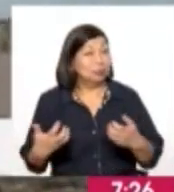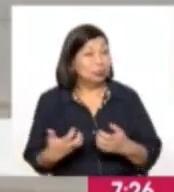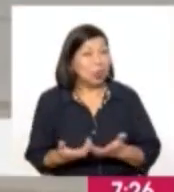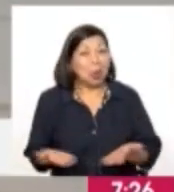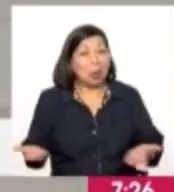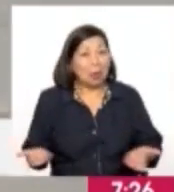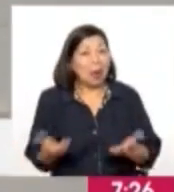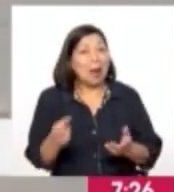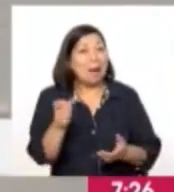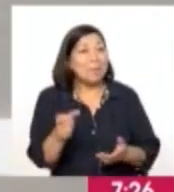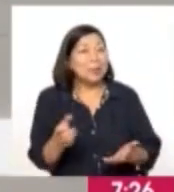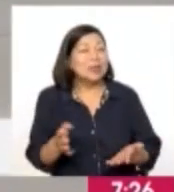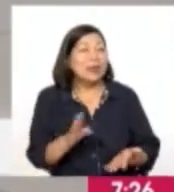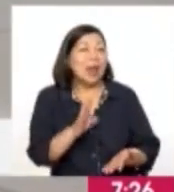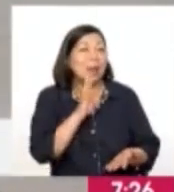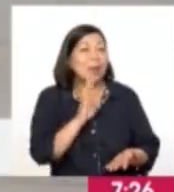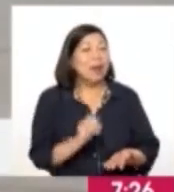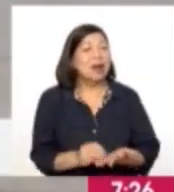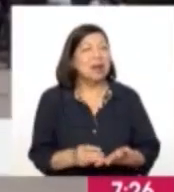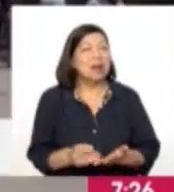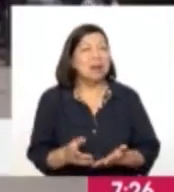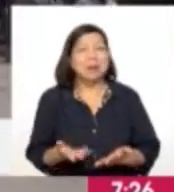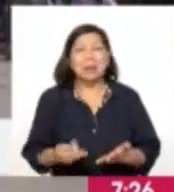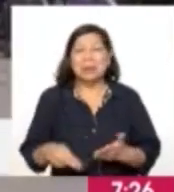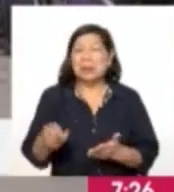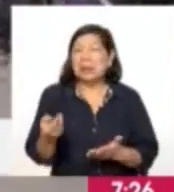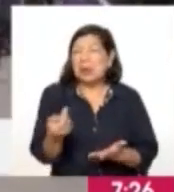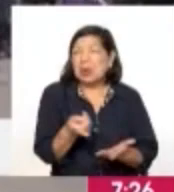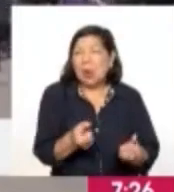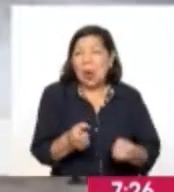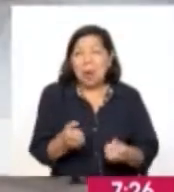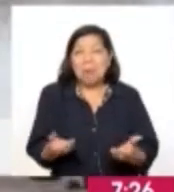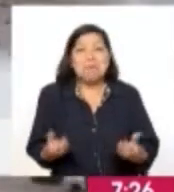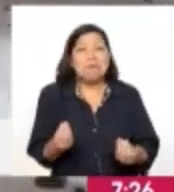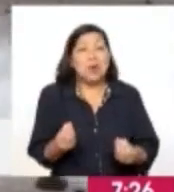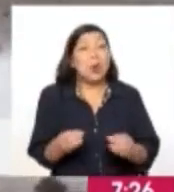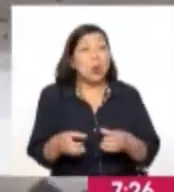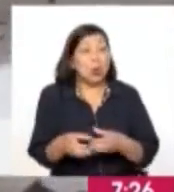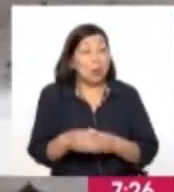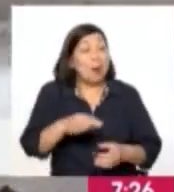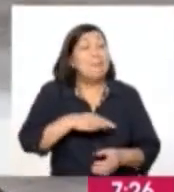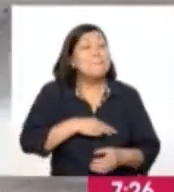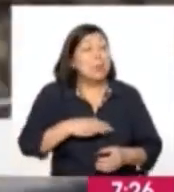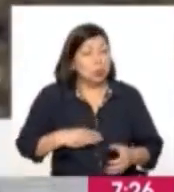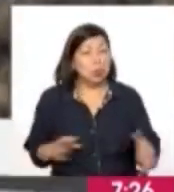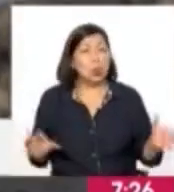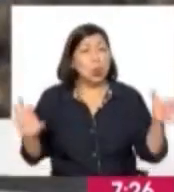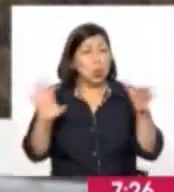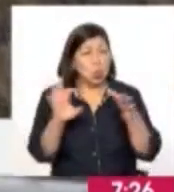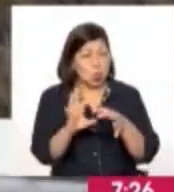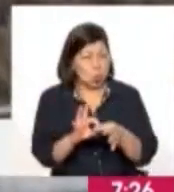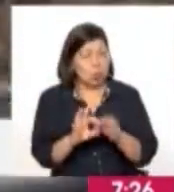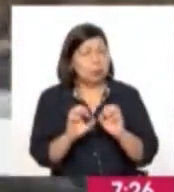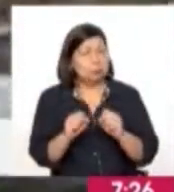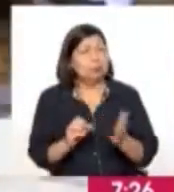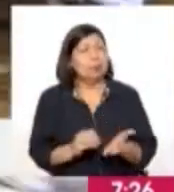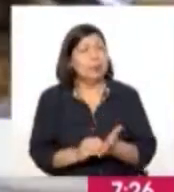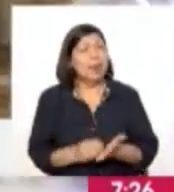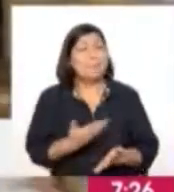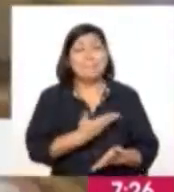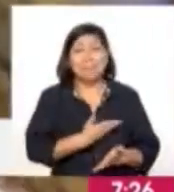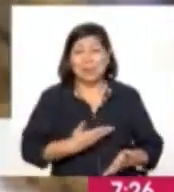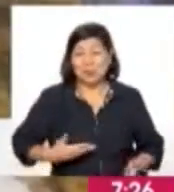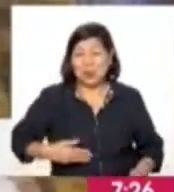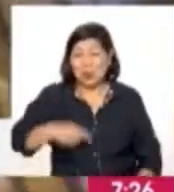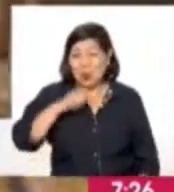azuzar a la población, sino hablar claramente de insurrección. Señaló que su gabinete está unido. Además, aclaró que la presidenta